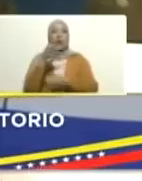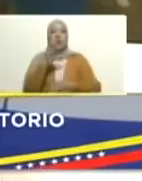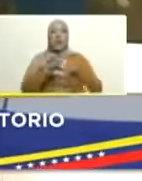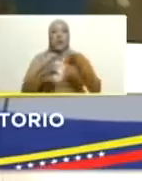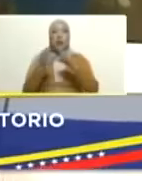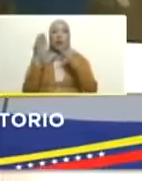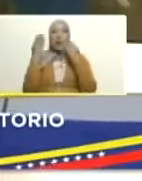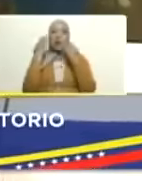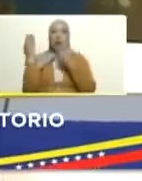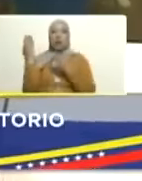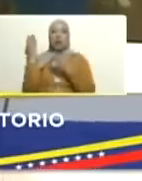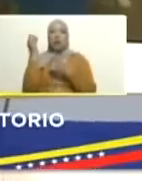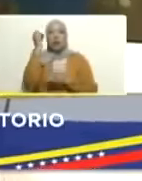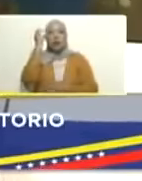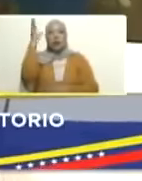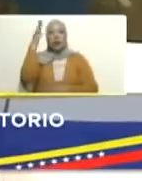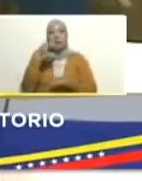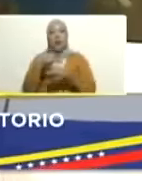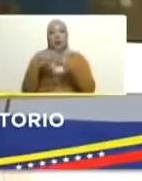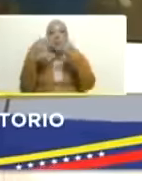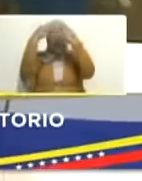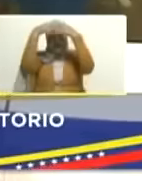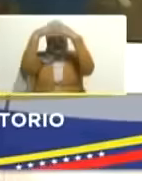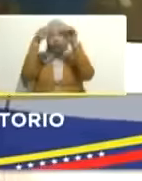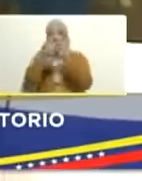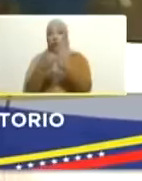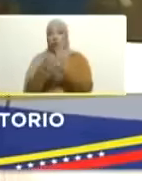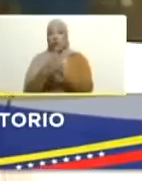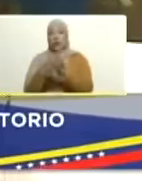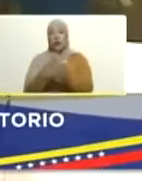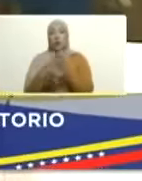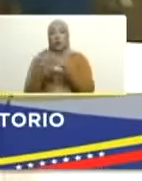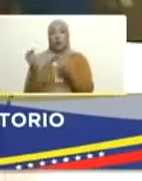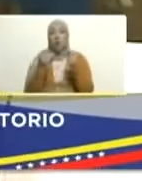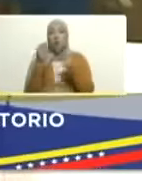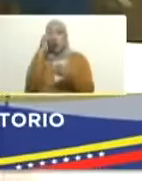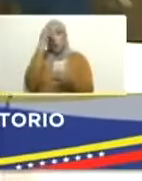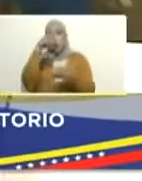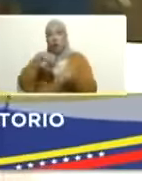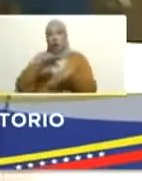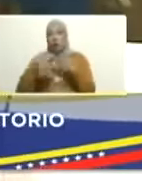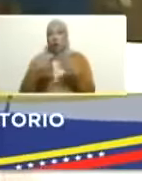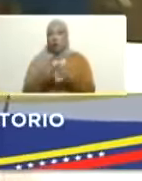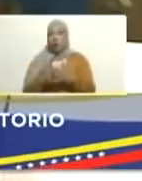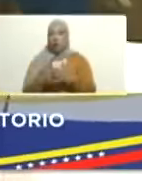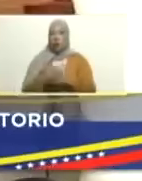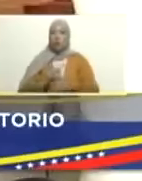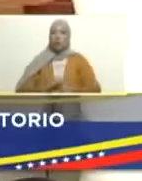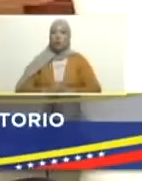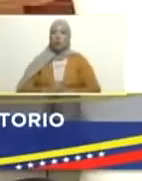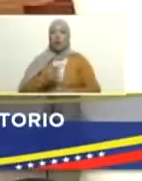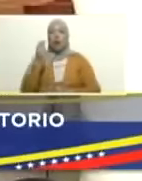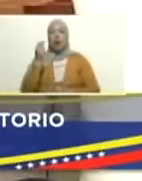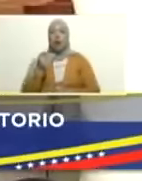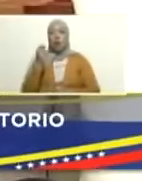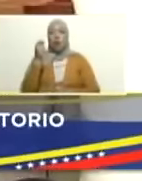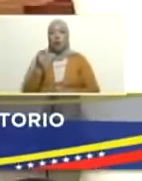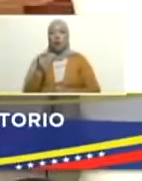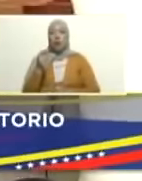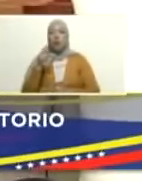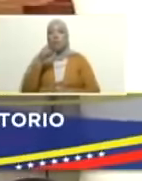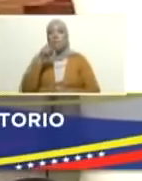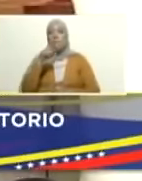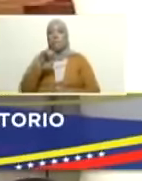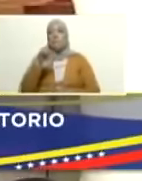también cerebro de la Comisión de Diálogo y de todos los acuerdos. Compañero diputado Nicolás Ernesto